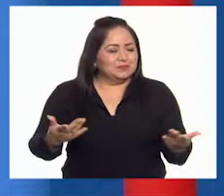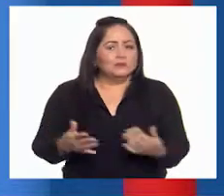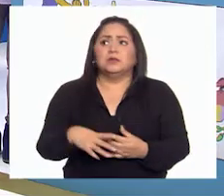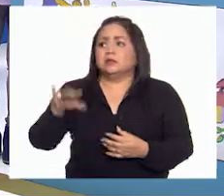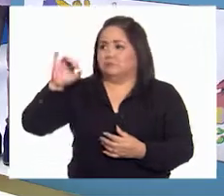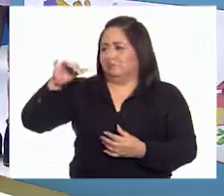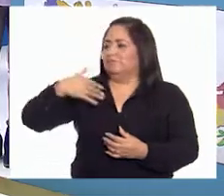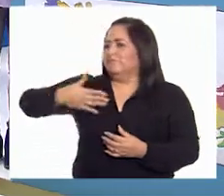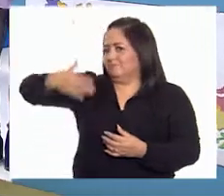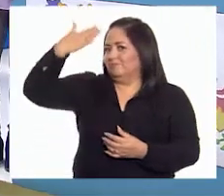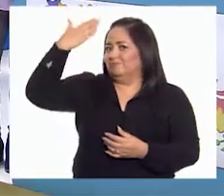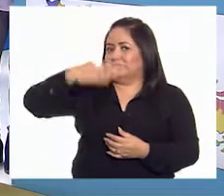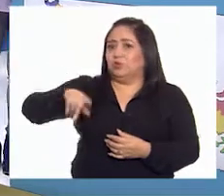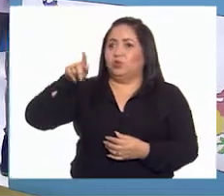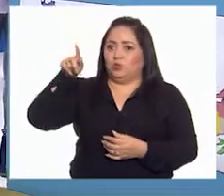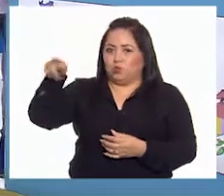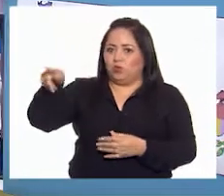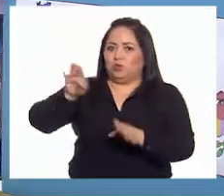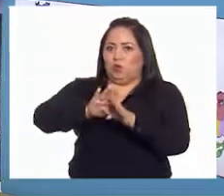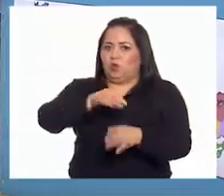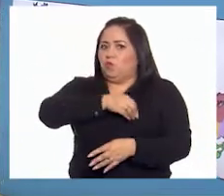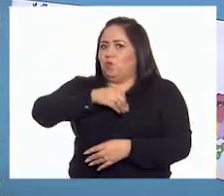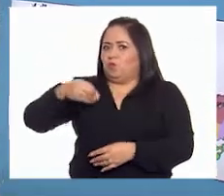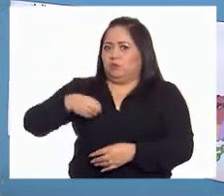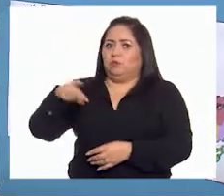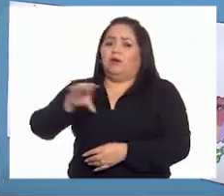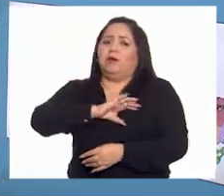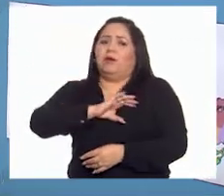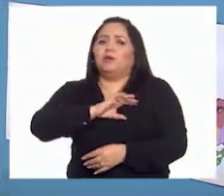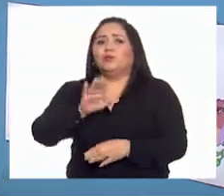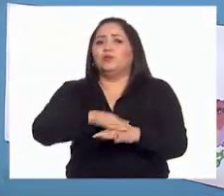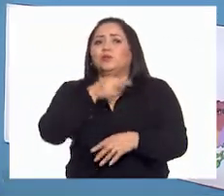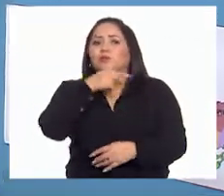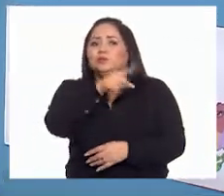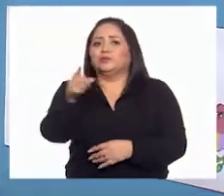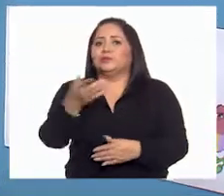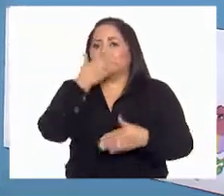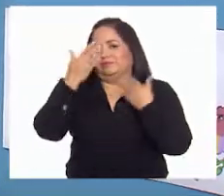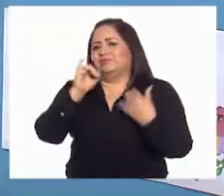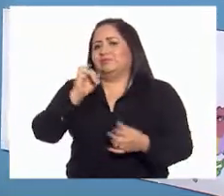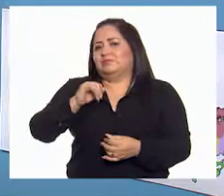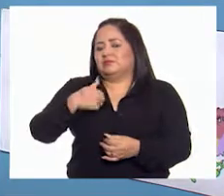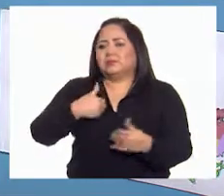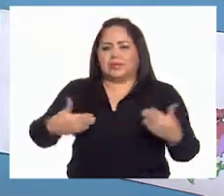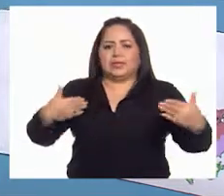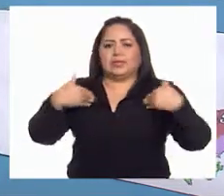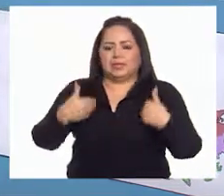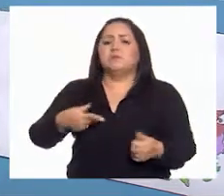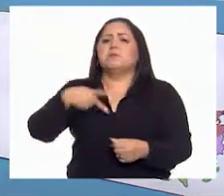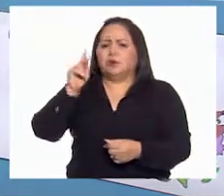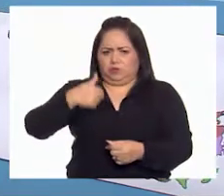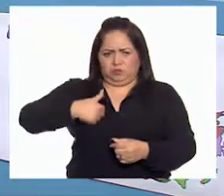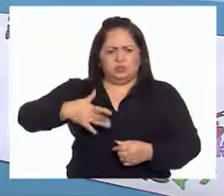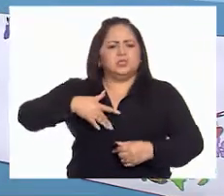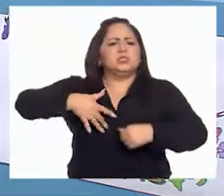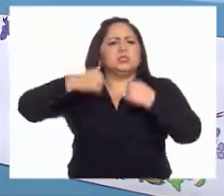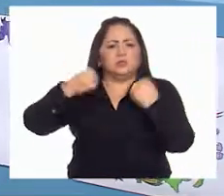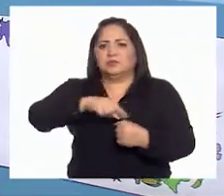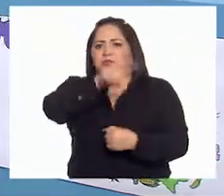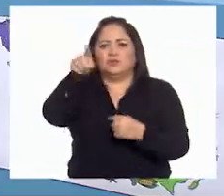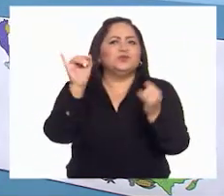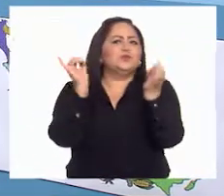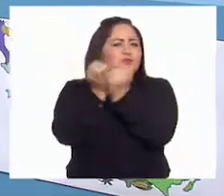sé, María. Tu compromiso y cariño por nuestros estudiantes es muy evidente para mí y estoy segura de que para ellos